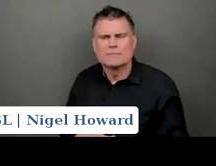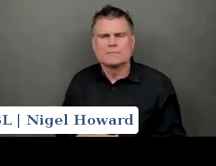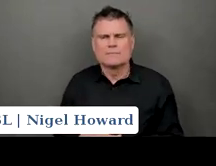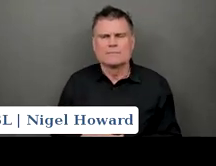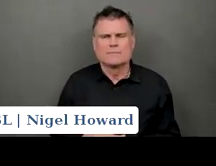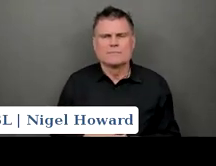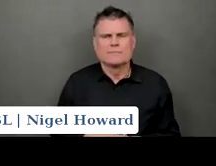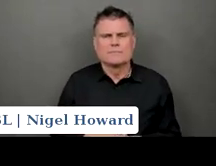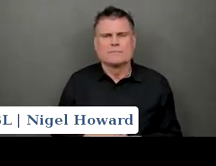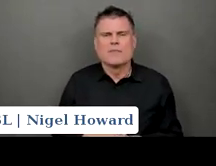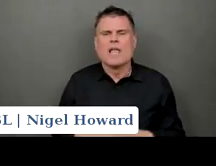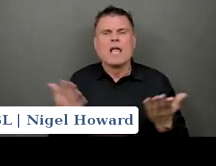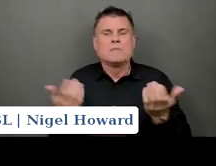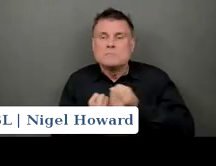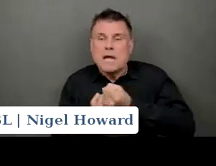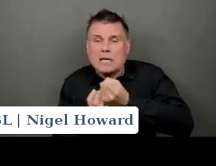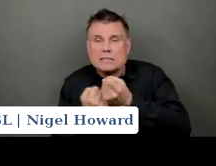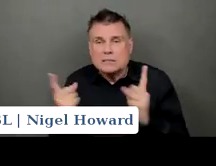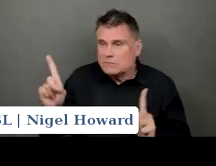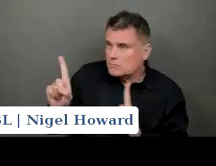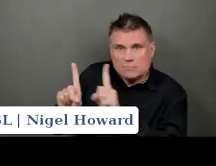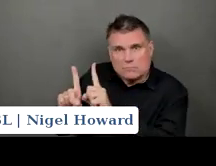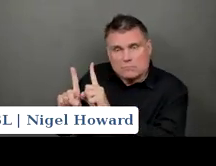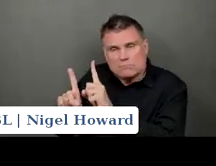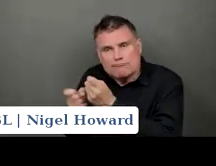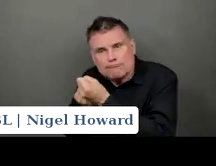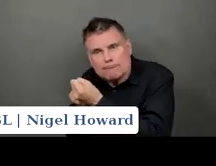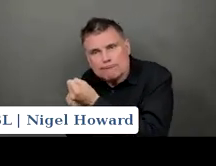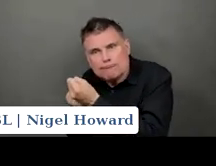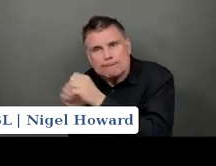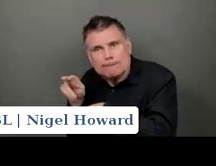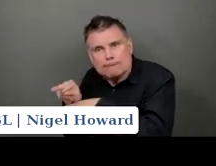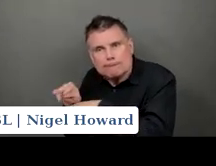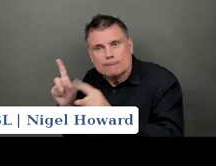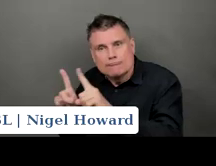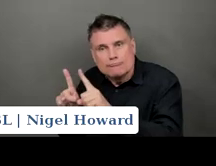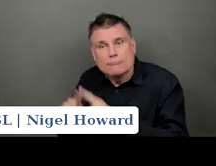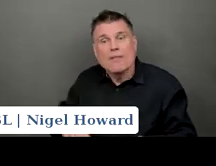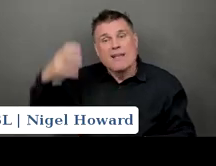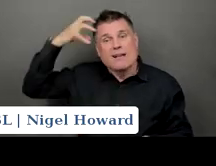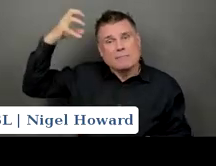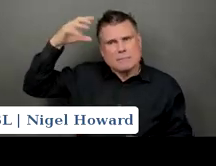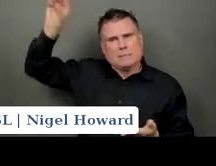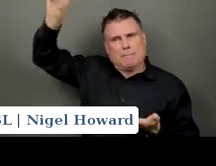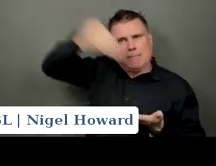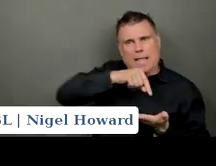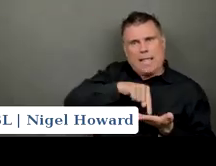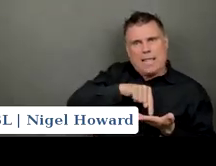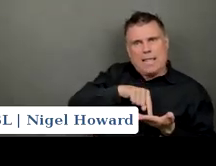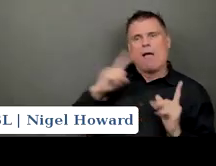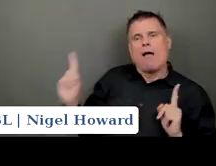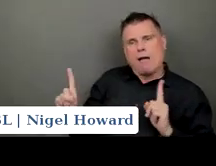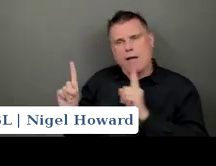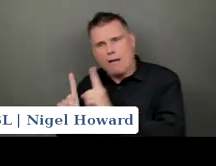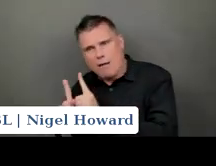una prestación en la que invertimos más de 40 millones de dólares al año solamente en cuidados a domicilio, El